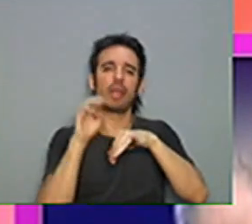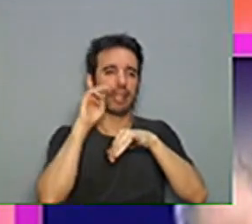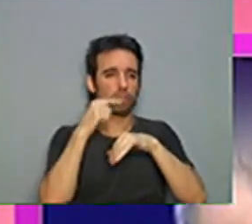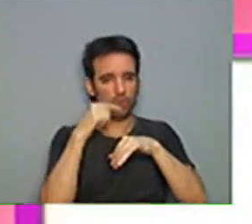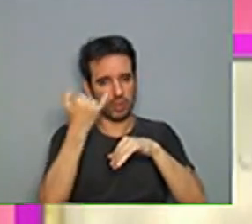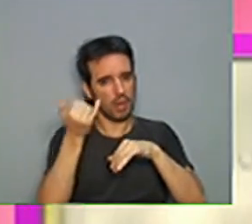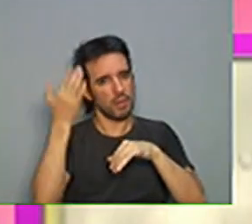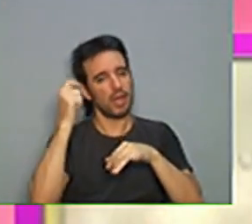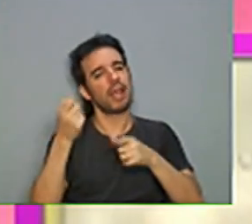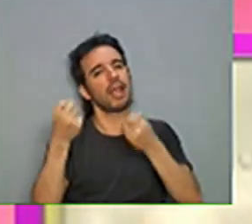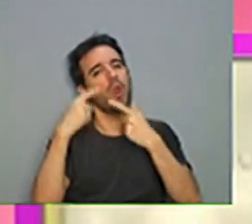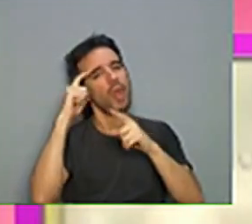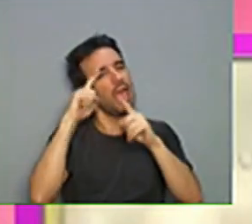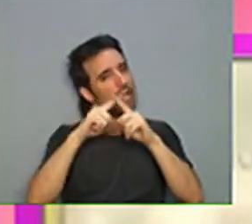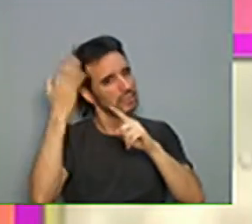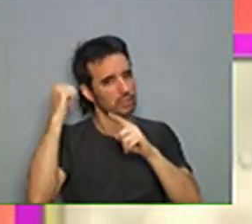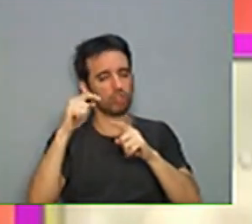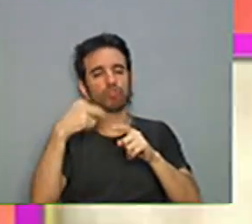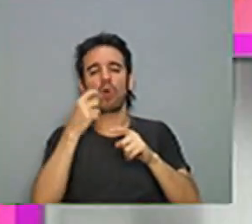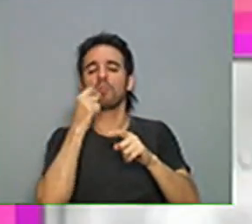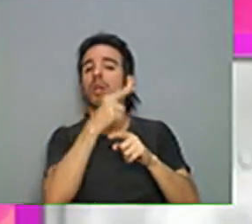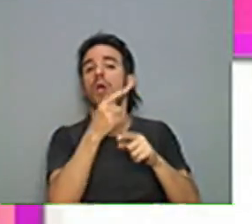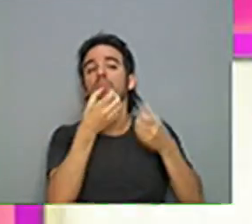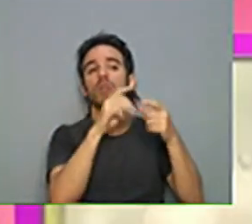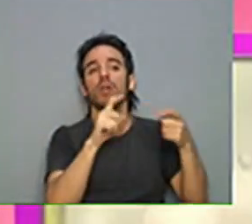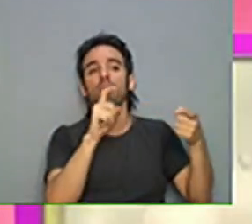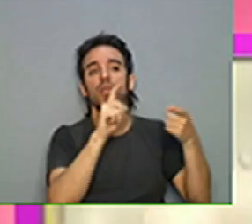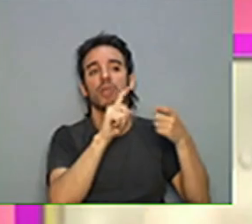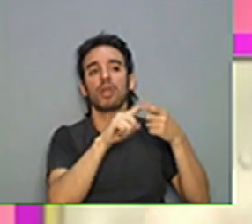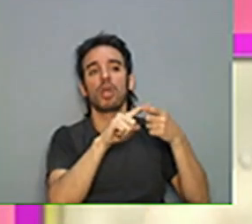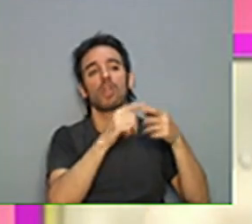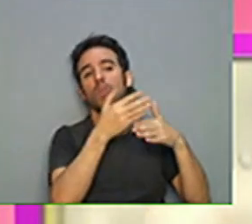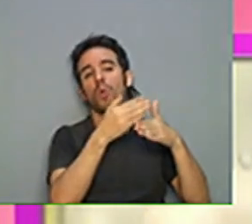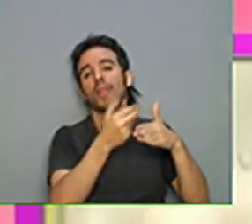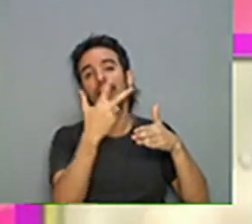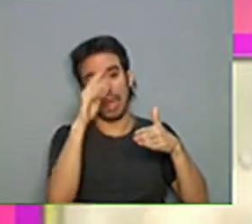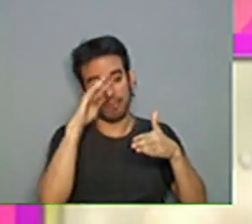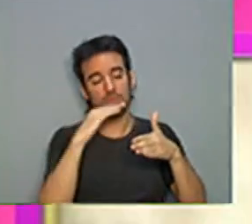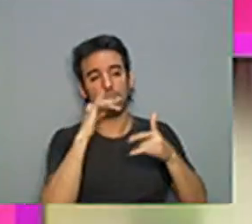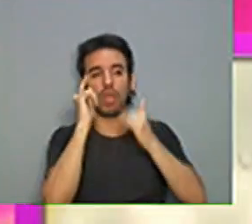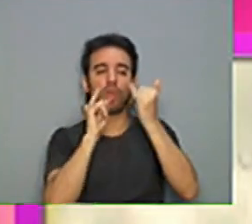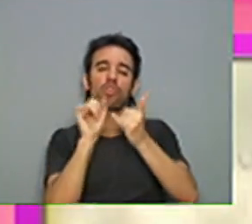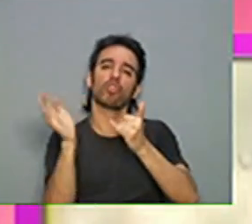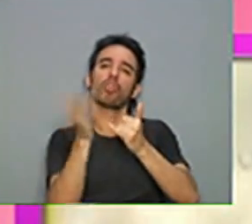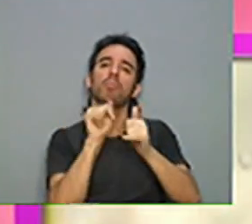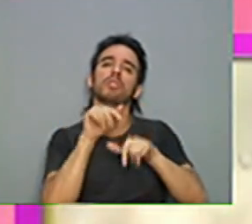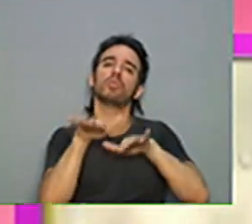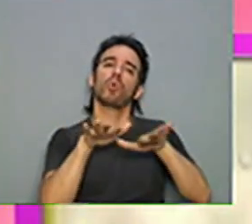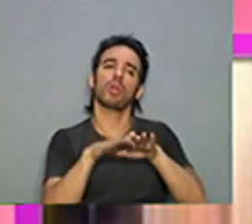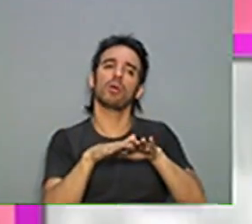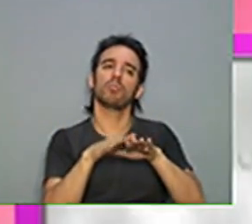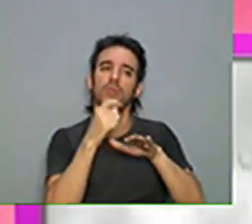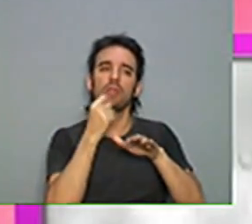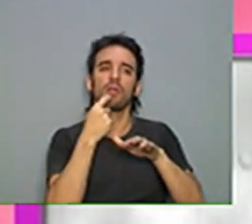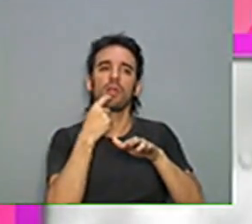me regaló un ex. Pero él cuando se casó conmigo y anoviamos 3 meses, yo le conté toda mi situación. Para mí es una defensa